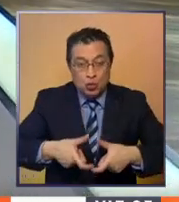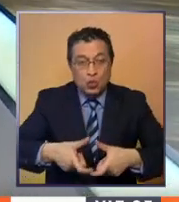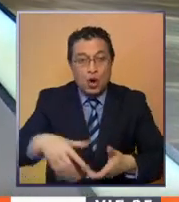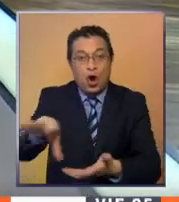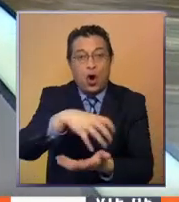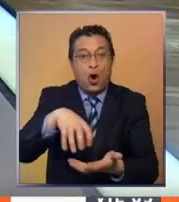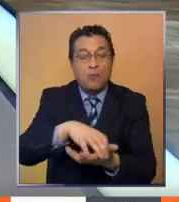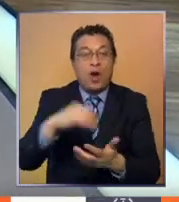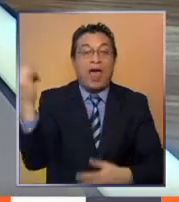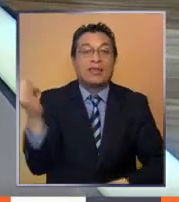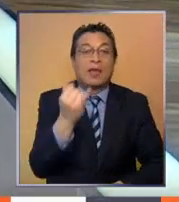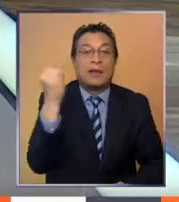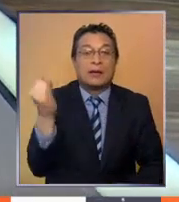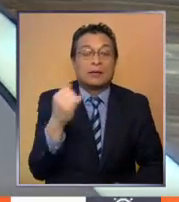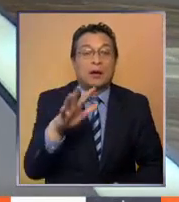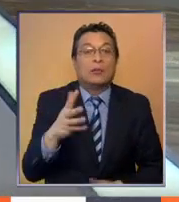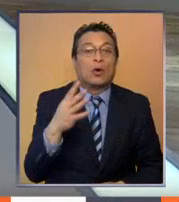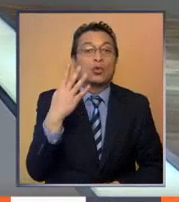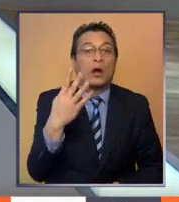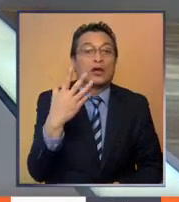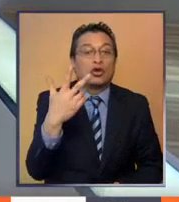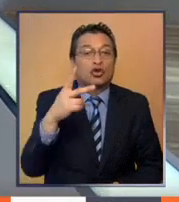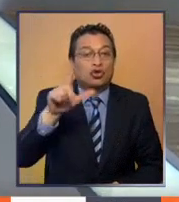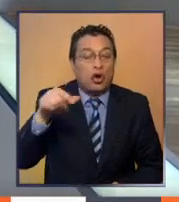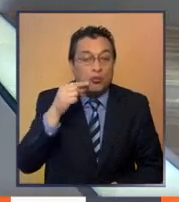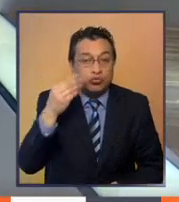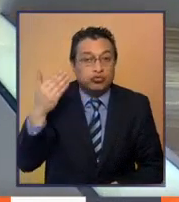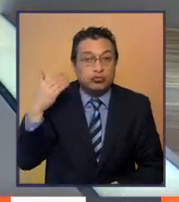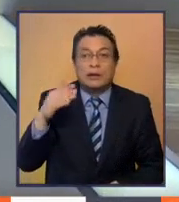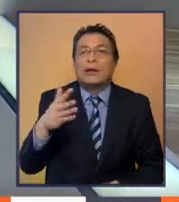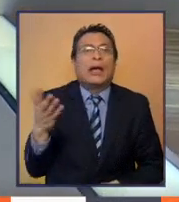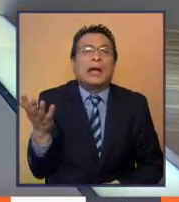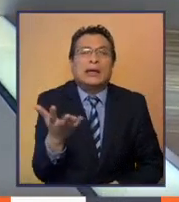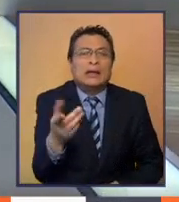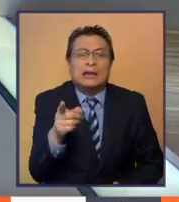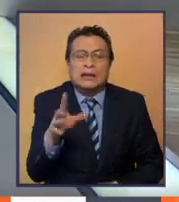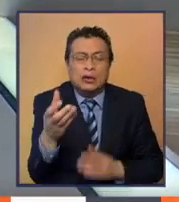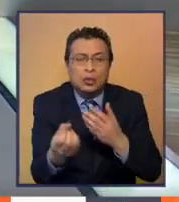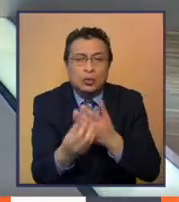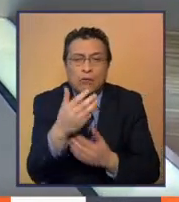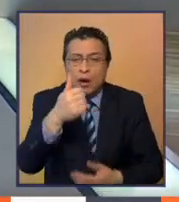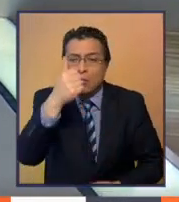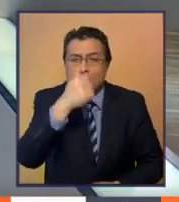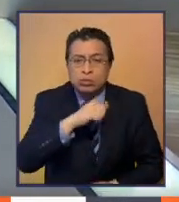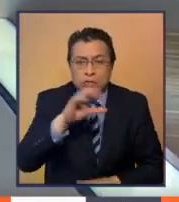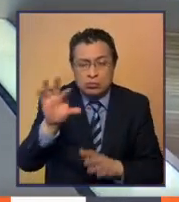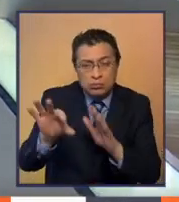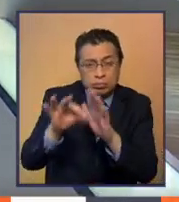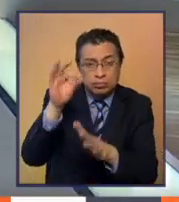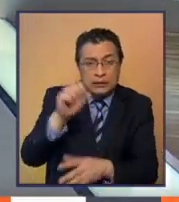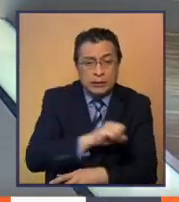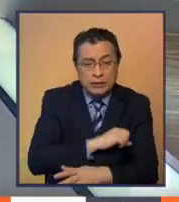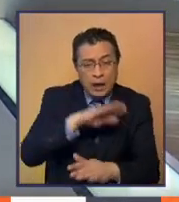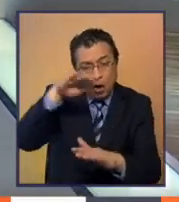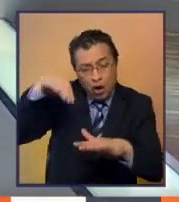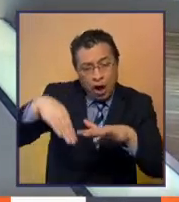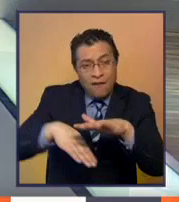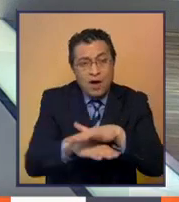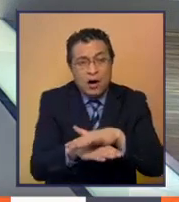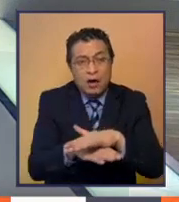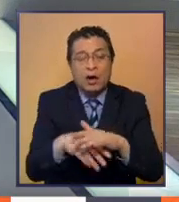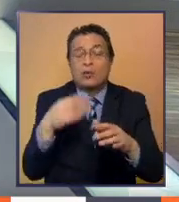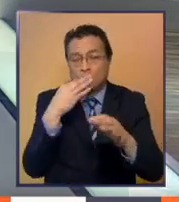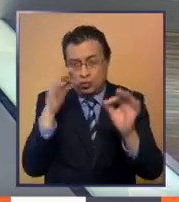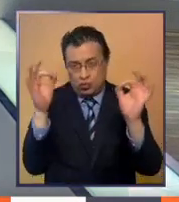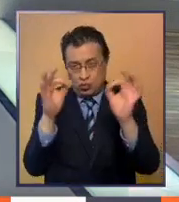de Independencia hace solo 48 horas. ¿De qué se trata este nuevo secreto del Santiago subterráneo? Loreto Schaffel